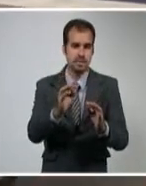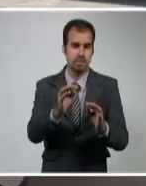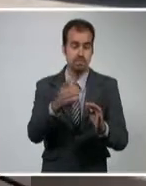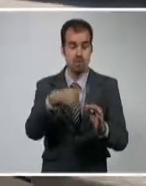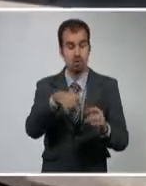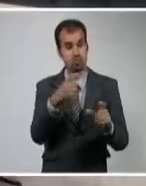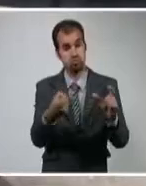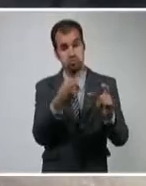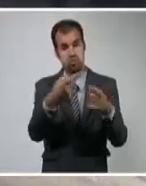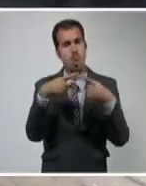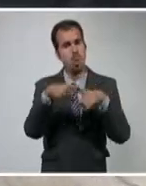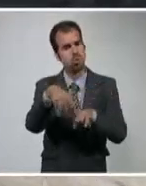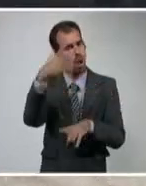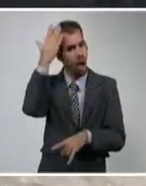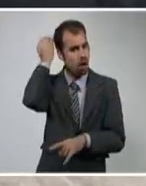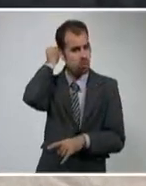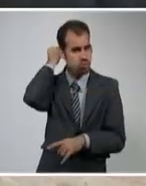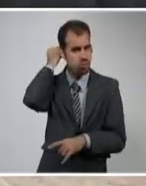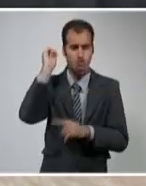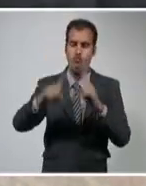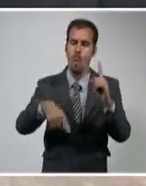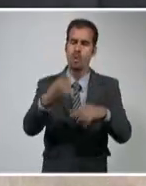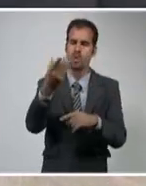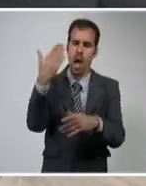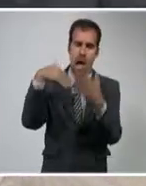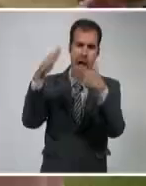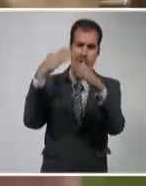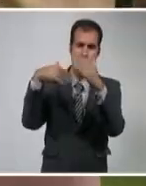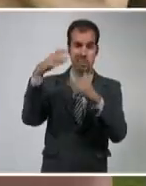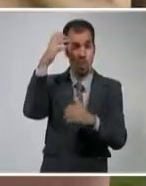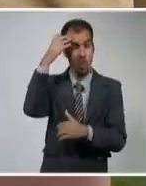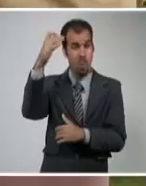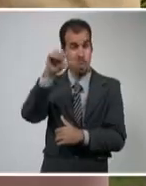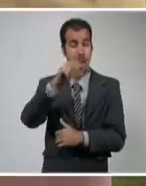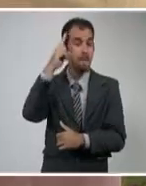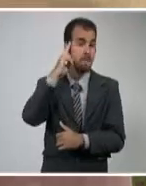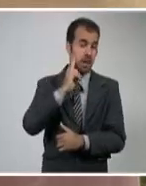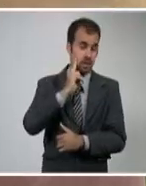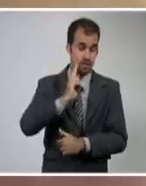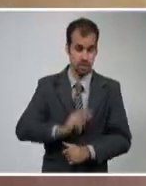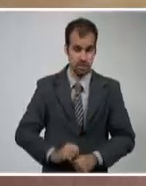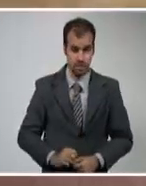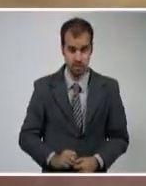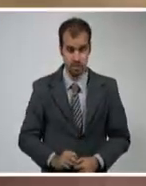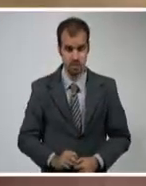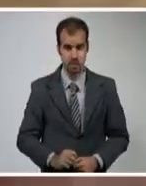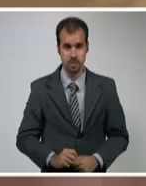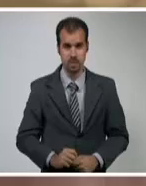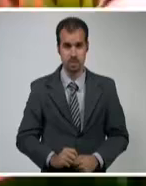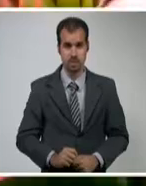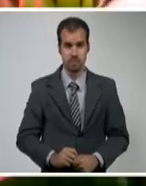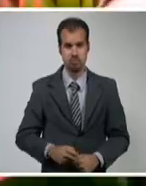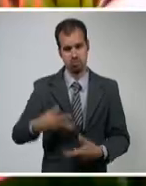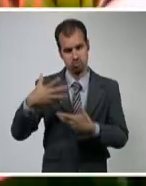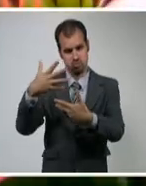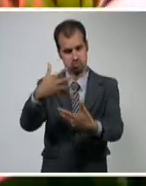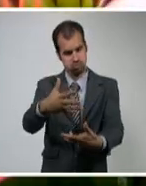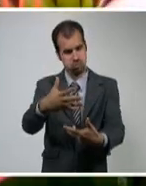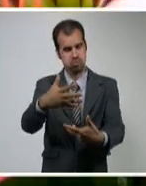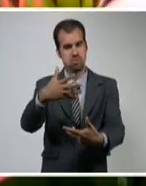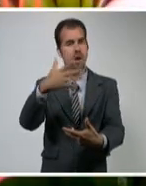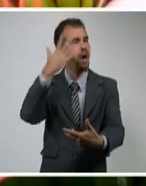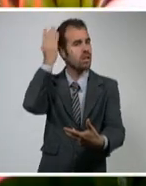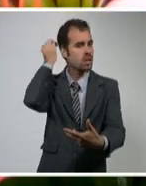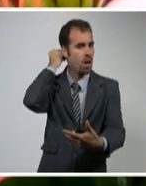junto a Raúl contra las huestes de la dictadura batistiana. En nombre del general de ejército Raúl Castro y del pueblo de